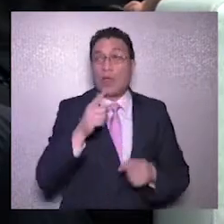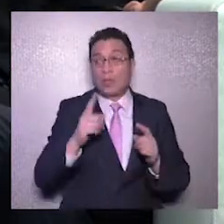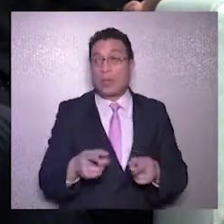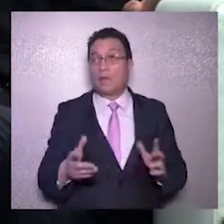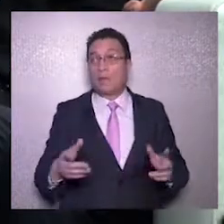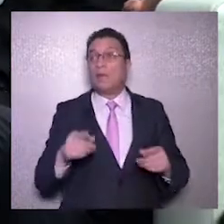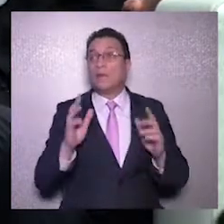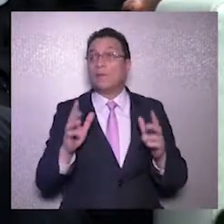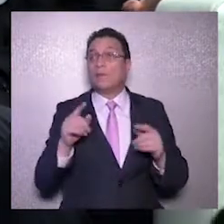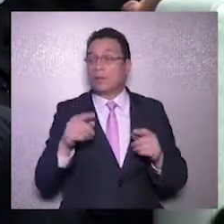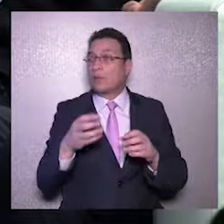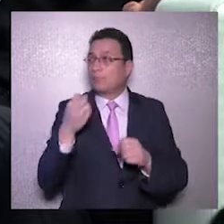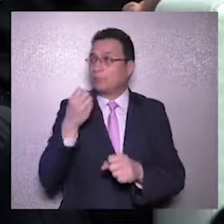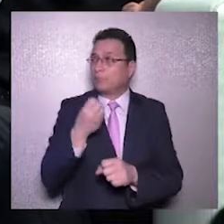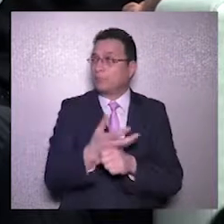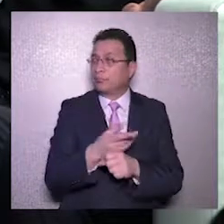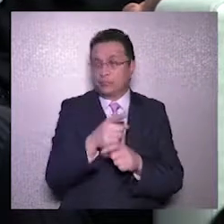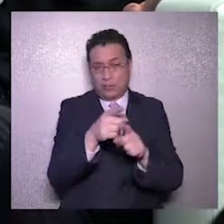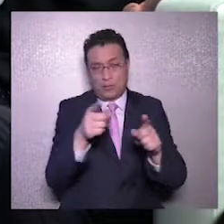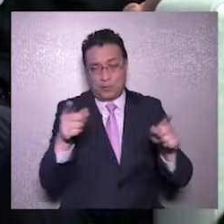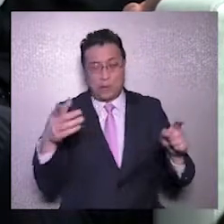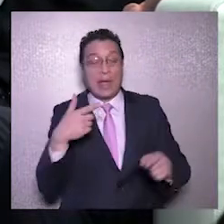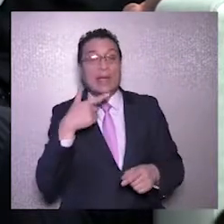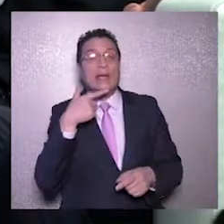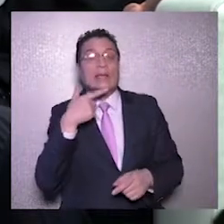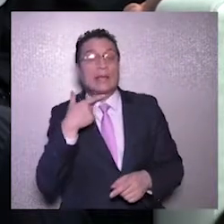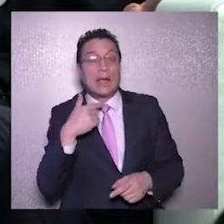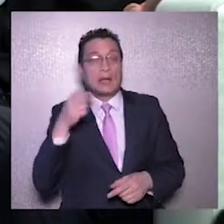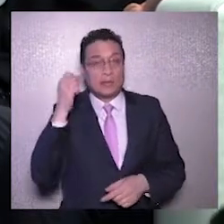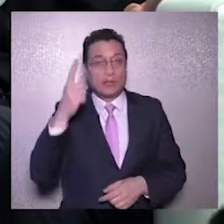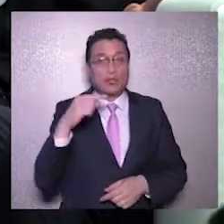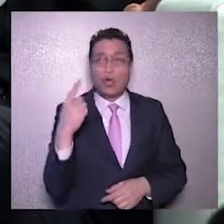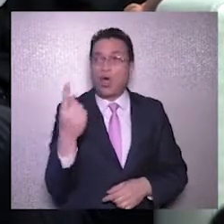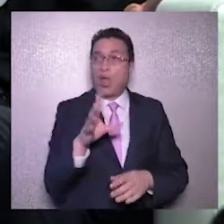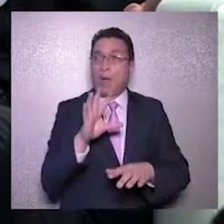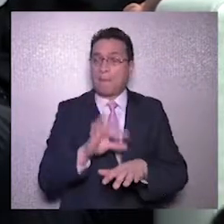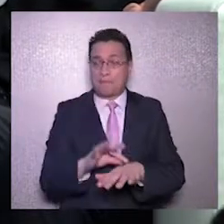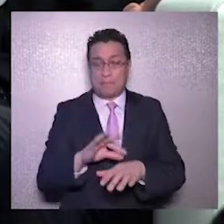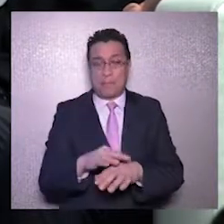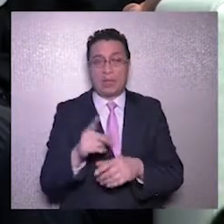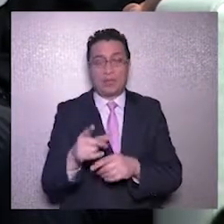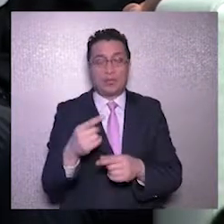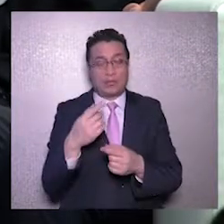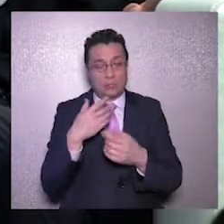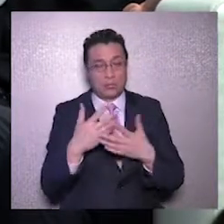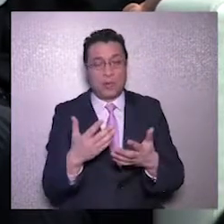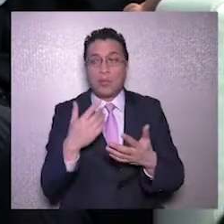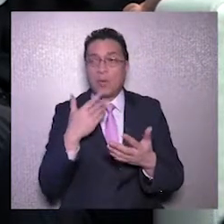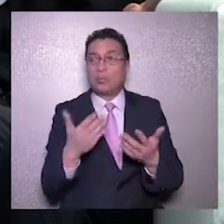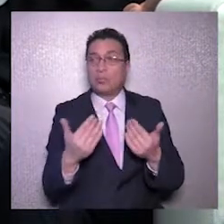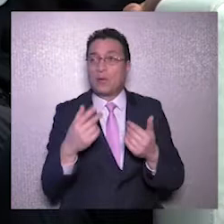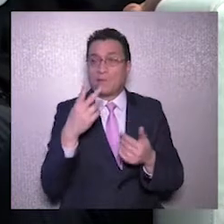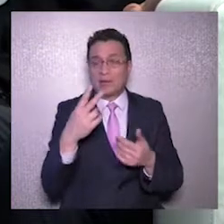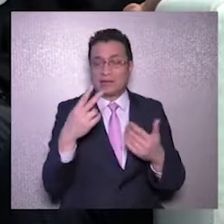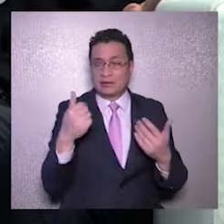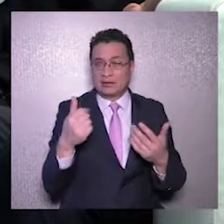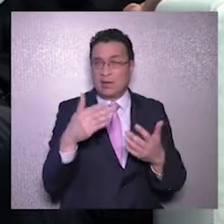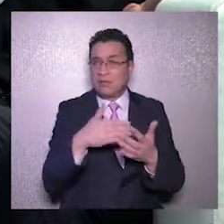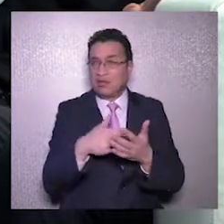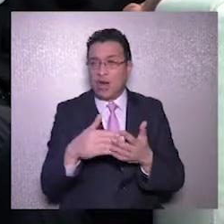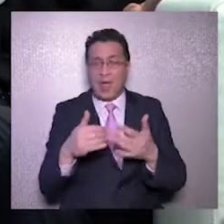auditorio, está lleno de gente que quiere saber. Todos los médicos, hoy día tenemos un nivel de penetración informática, 26 millones de